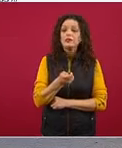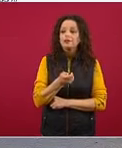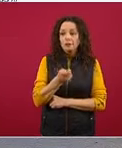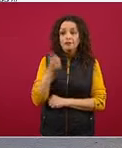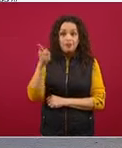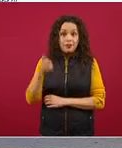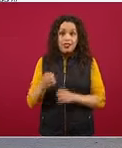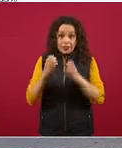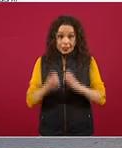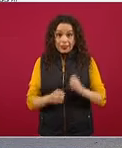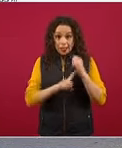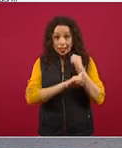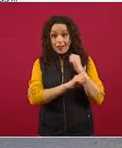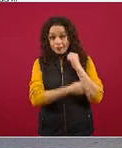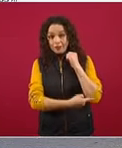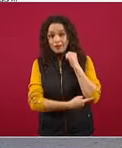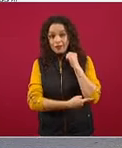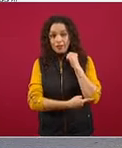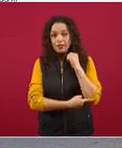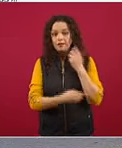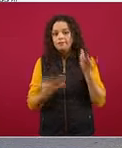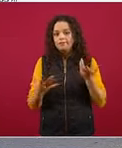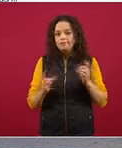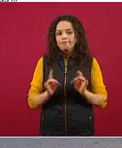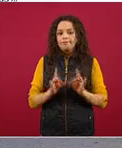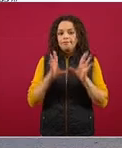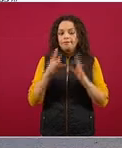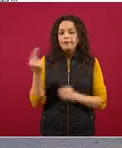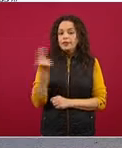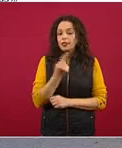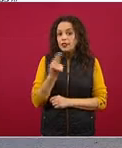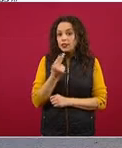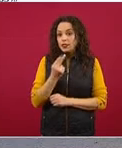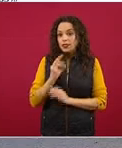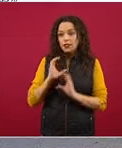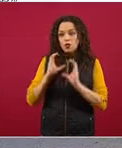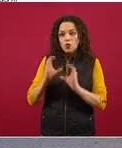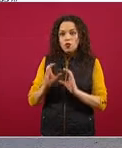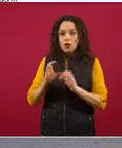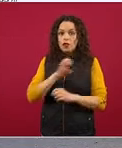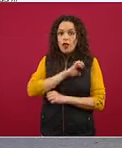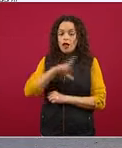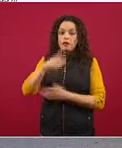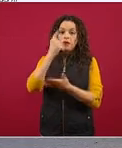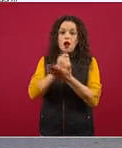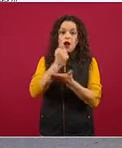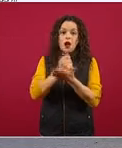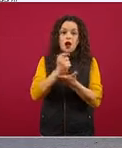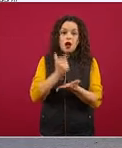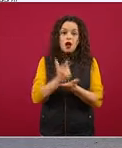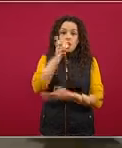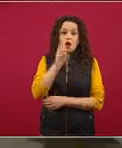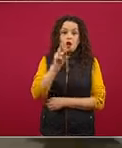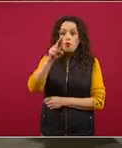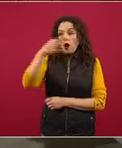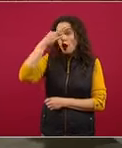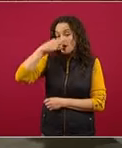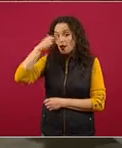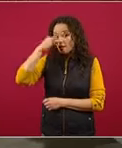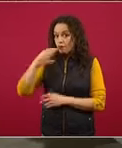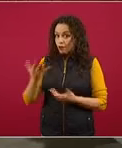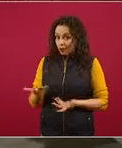está embarazada, requiera de cuidados intensivos por influenza, que usted que está